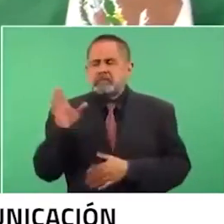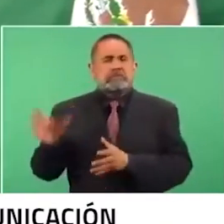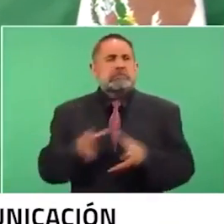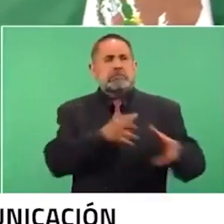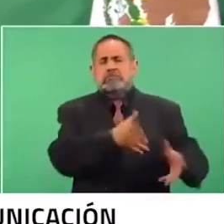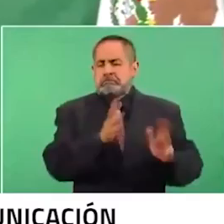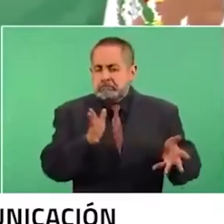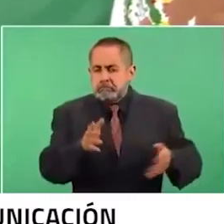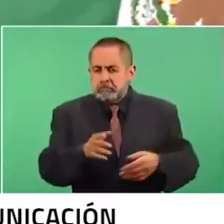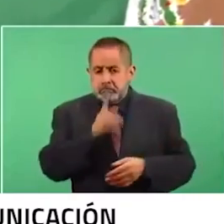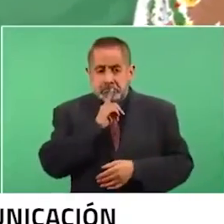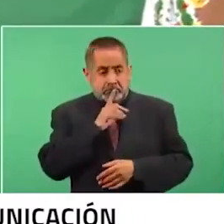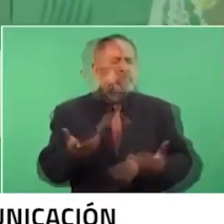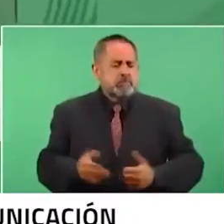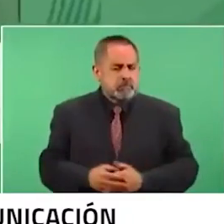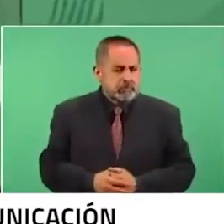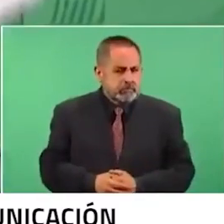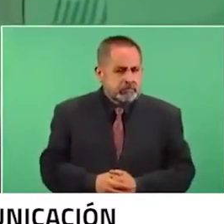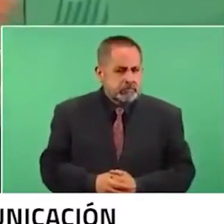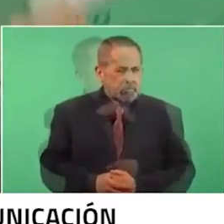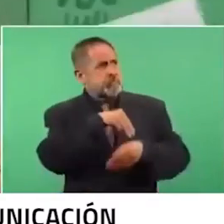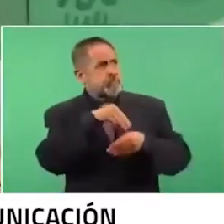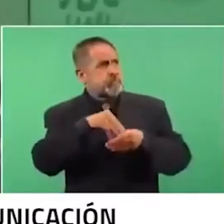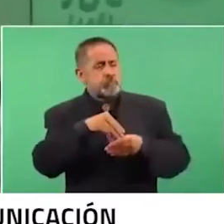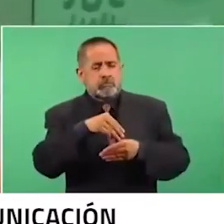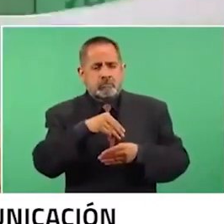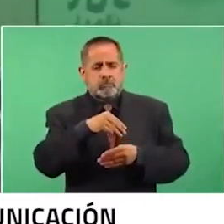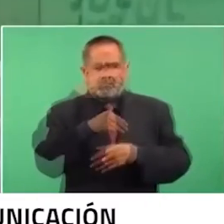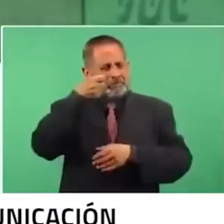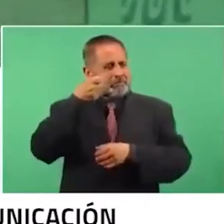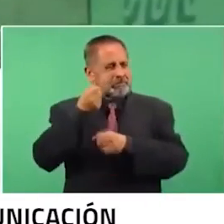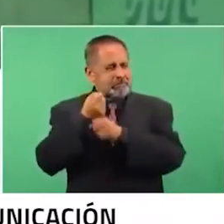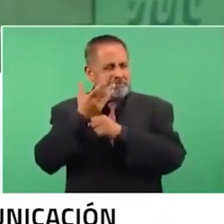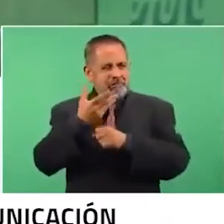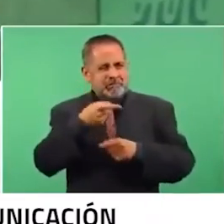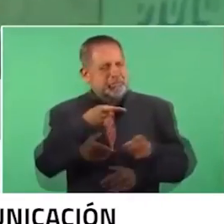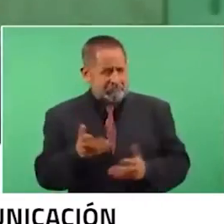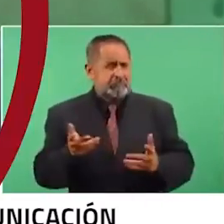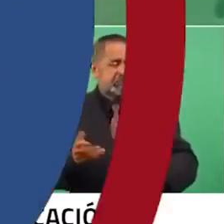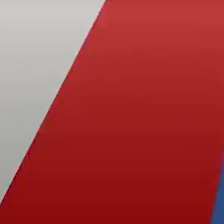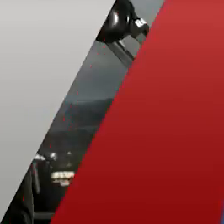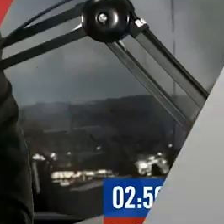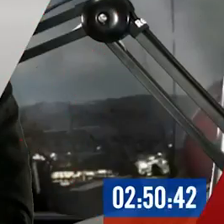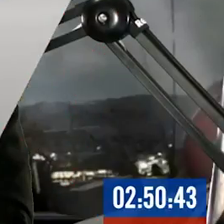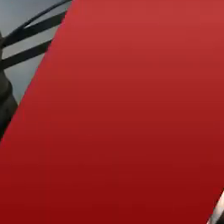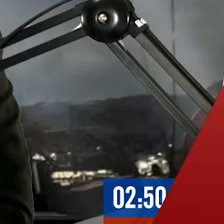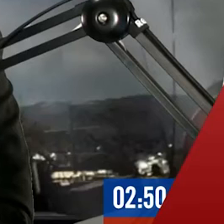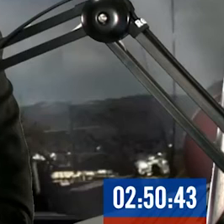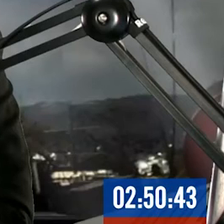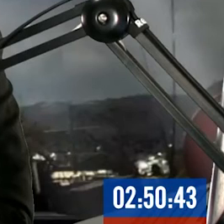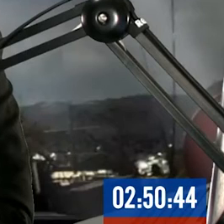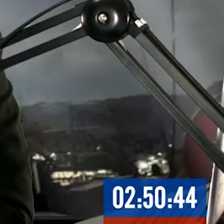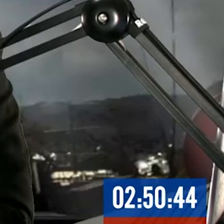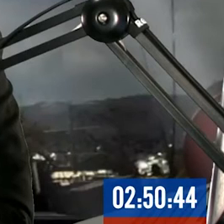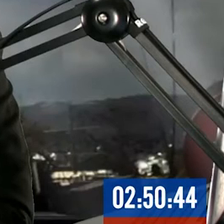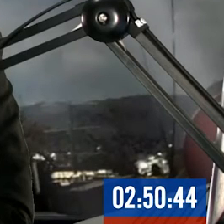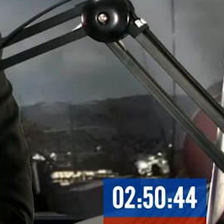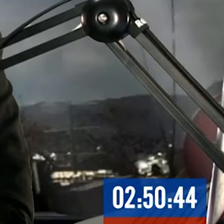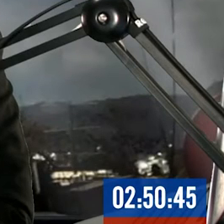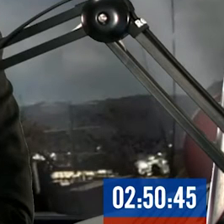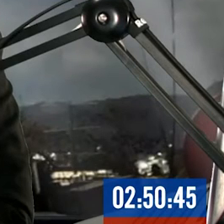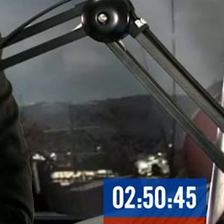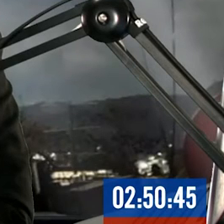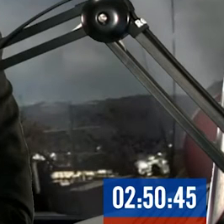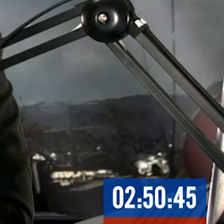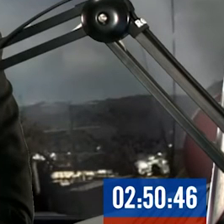a nuestro estadounidenses no es tratada sin sentido entonces está en la libertad bueno hasta la estatua